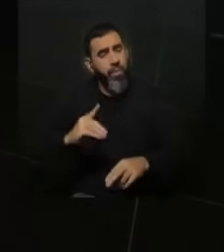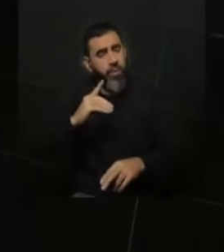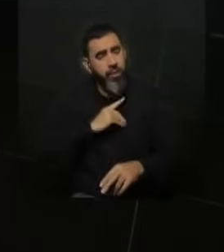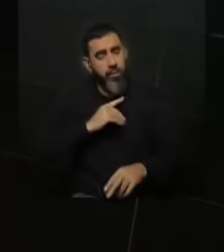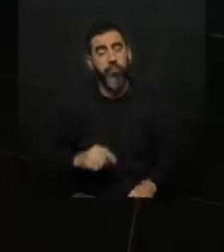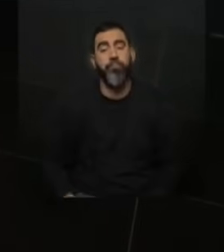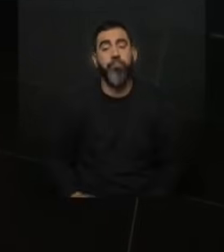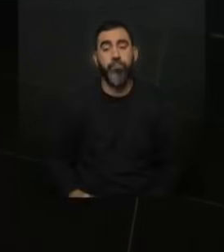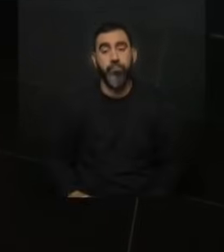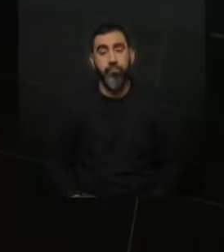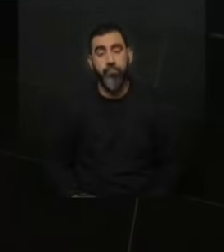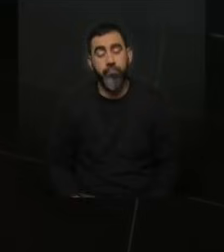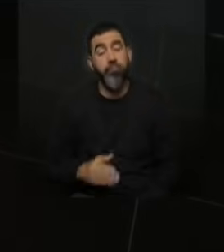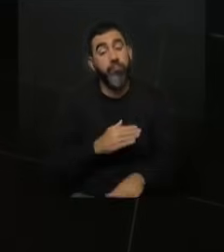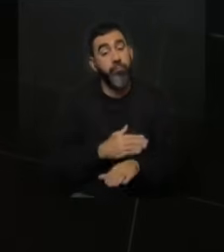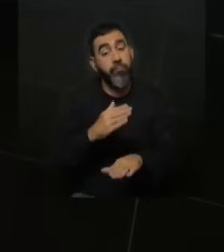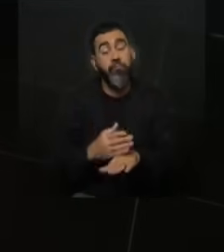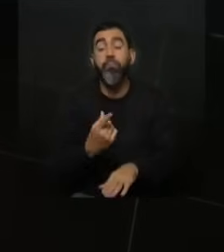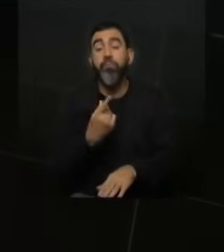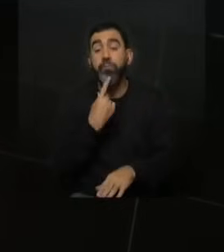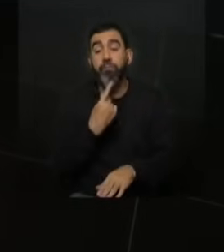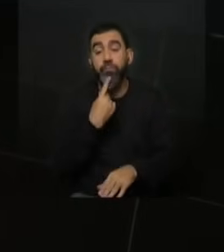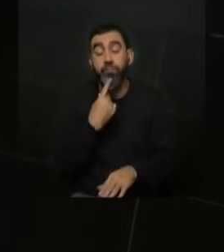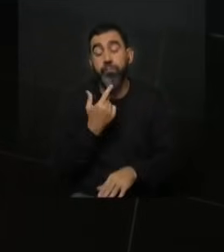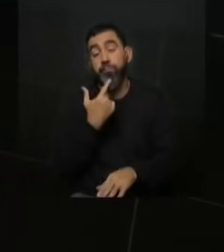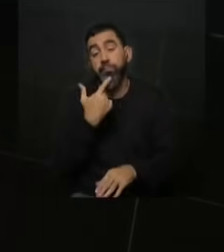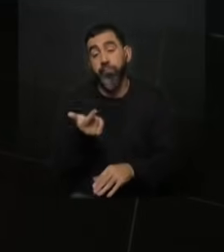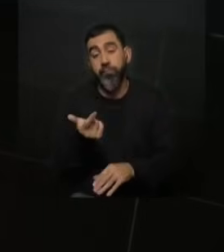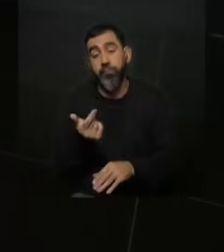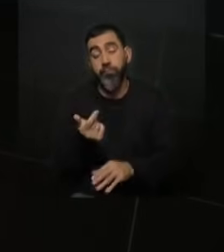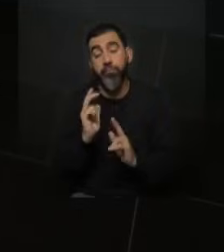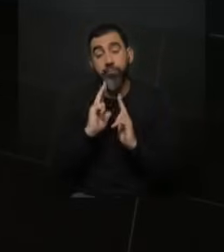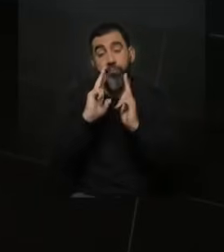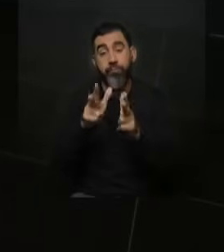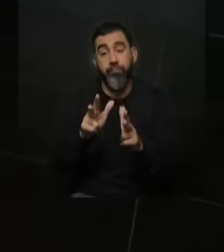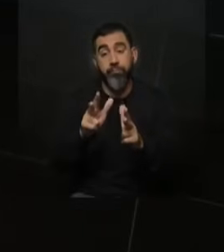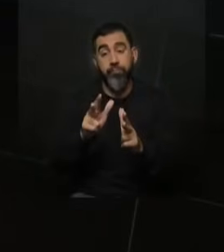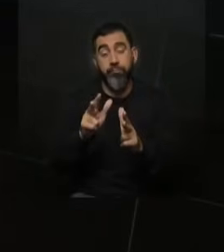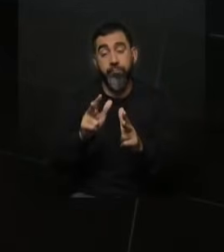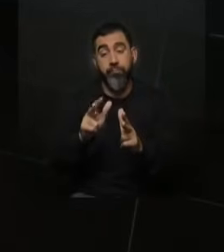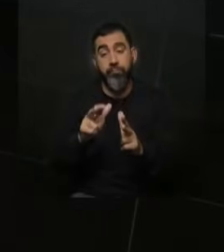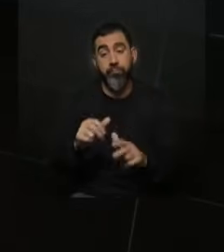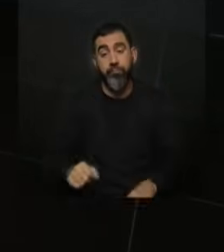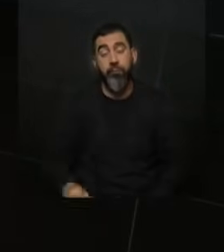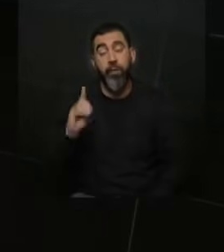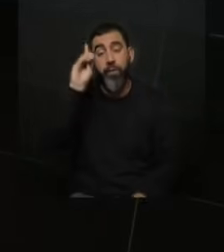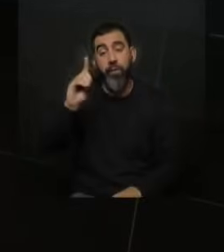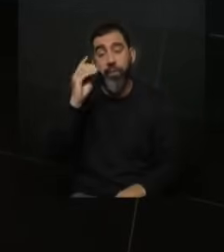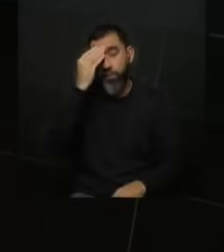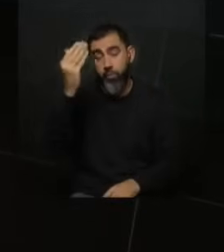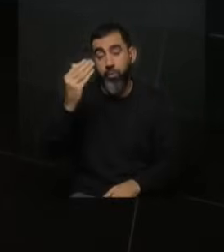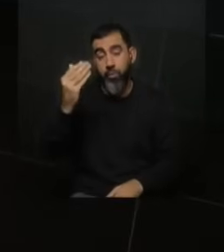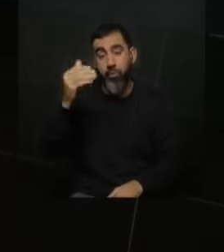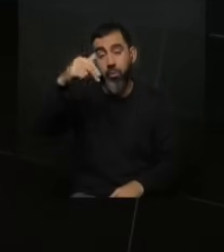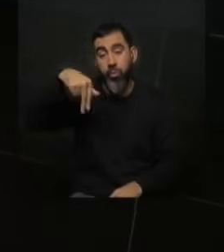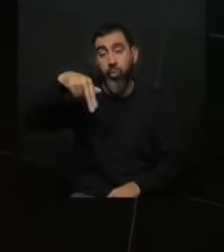sobre este tema hubo repercusiones por ejemplo se pronunció el diputado frenteamplista José